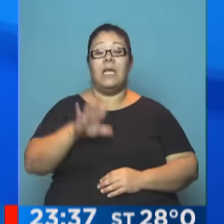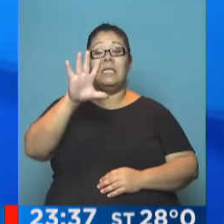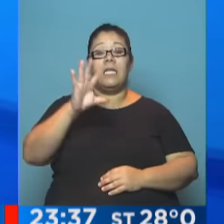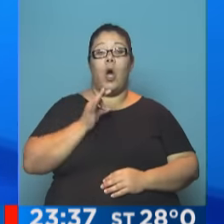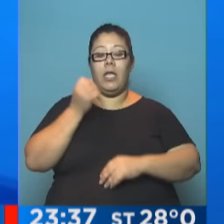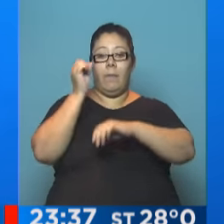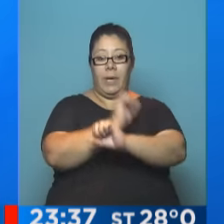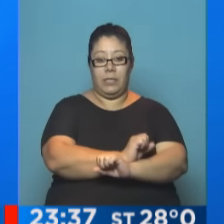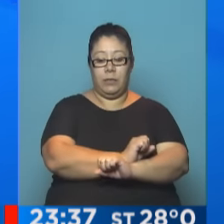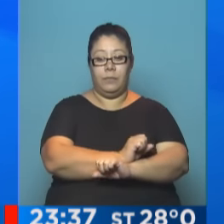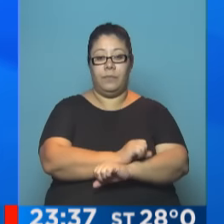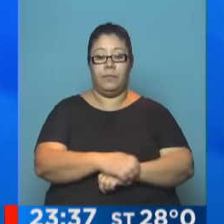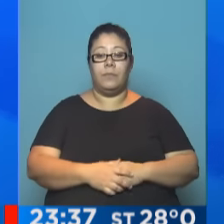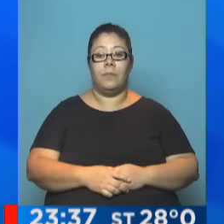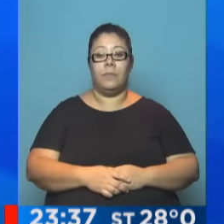de prisión.